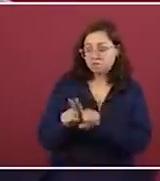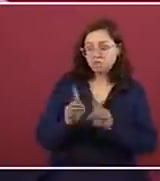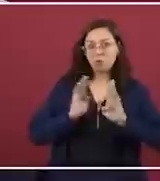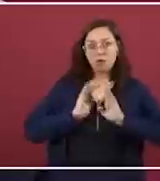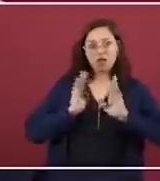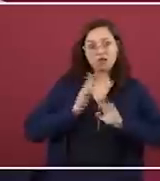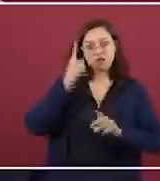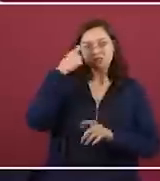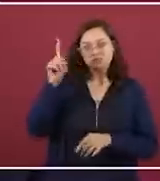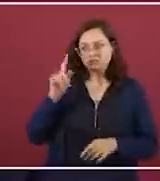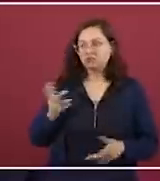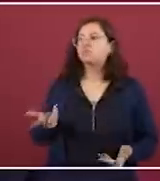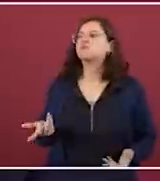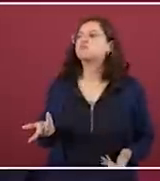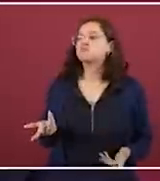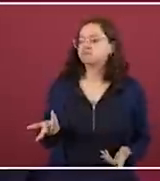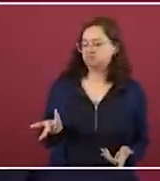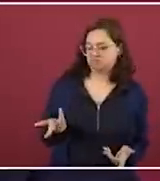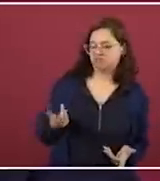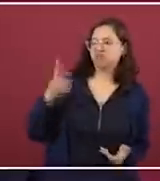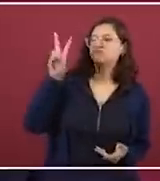Marina.